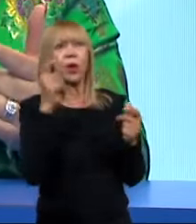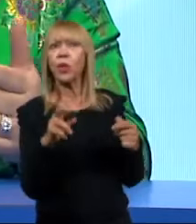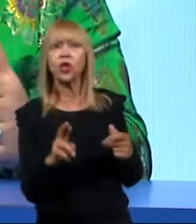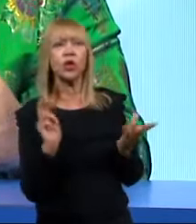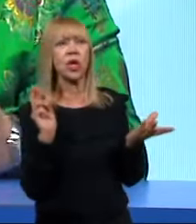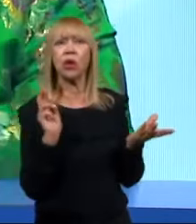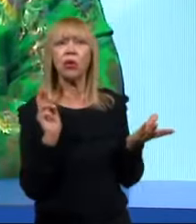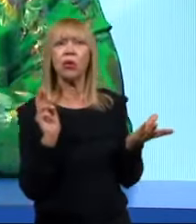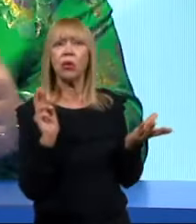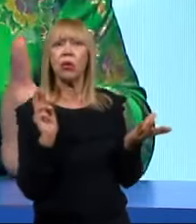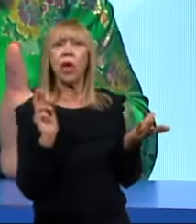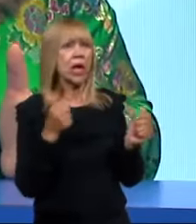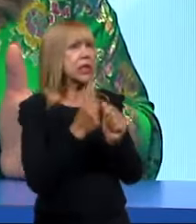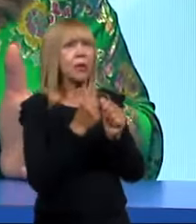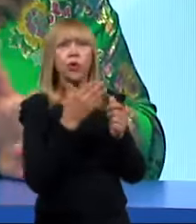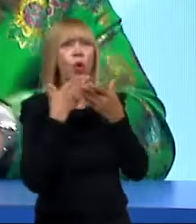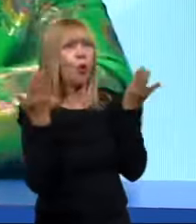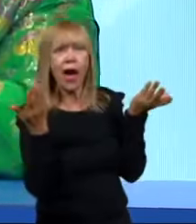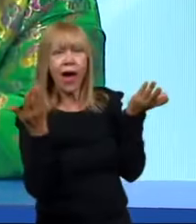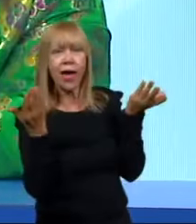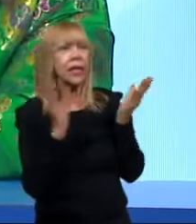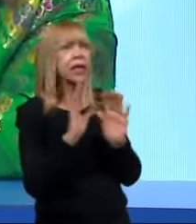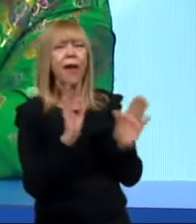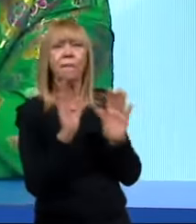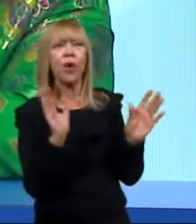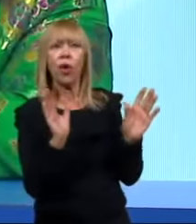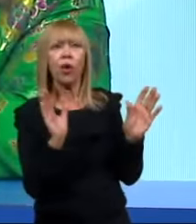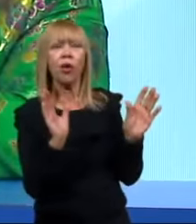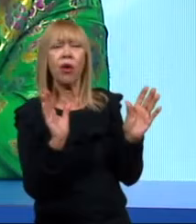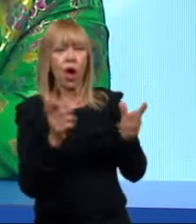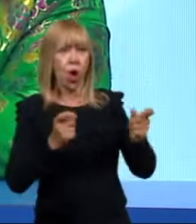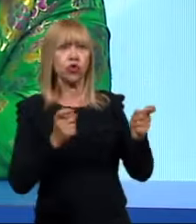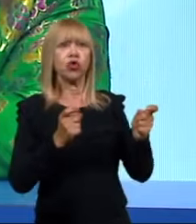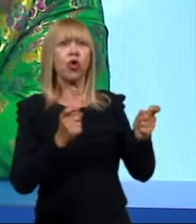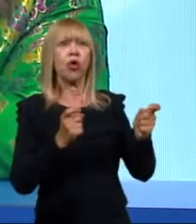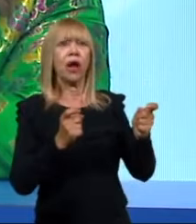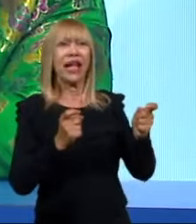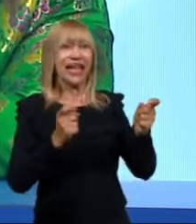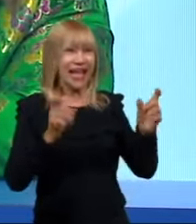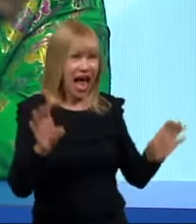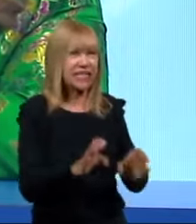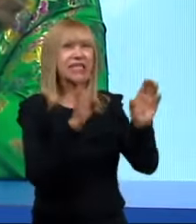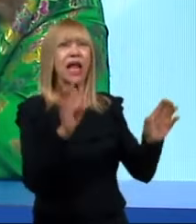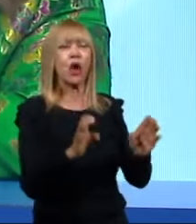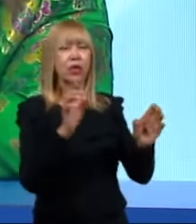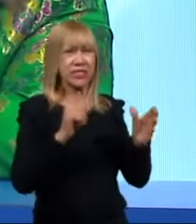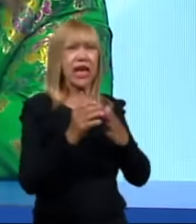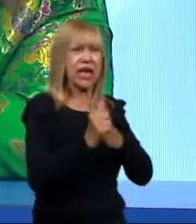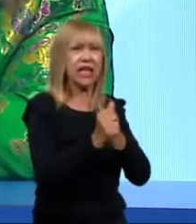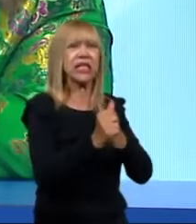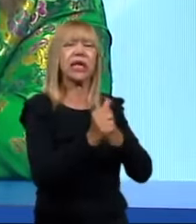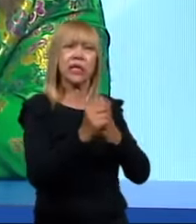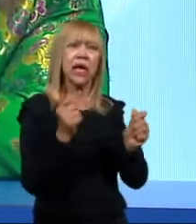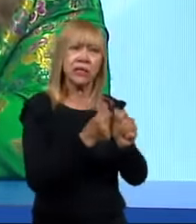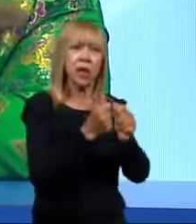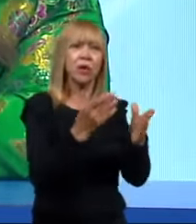Puerto Rico el seguimiento no existe, tampoco existe el control de ejecutar, de ser líder y de darle seguimiento